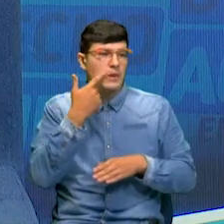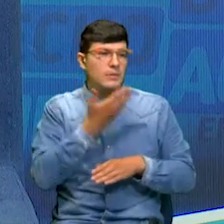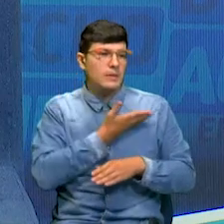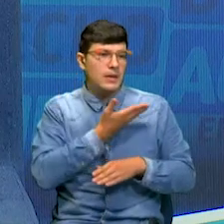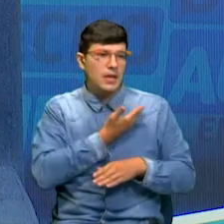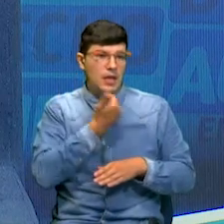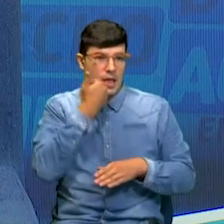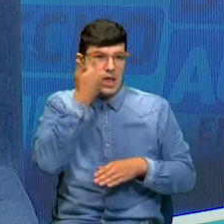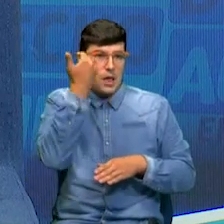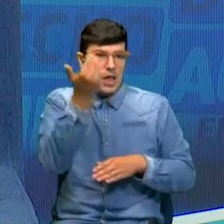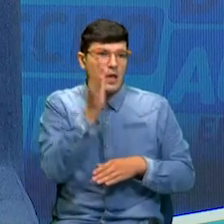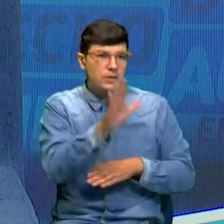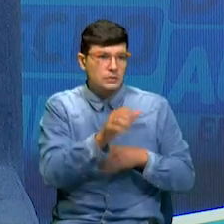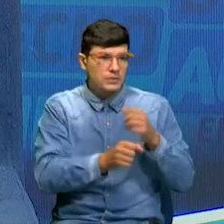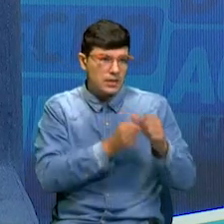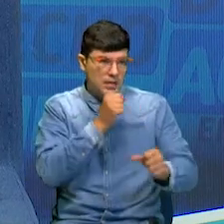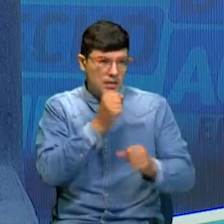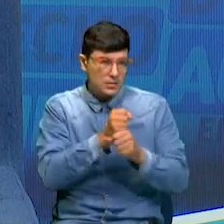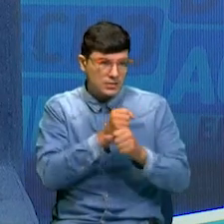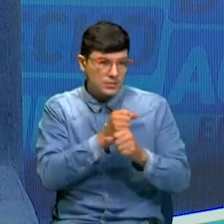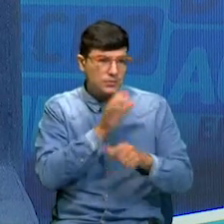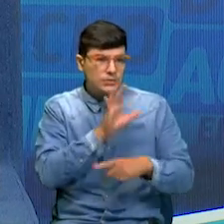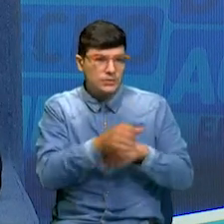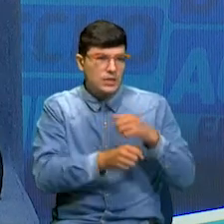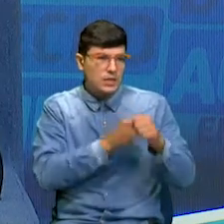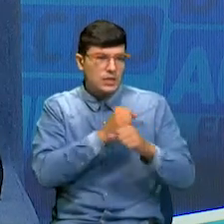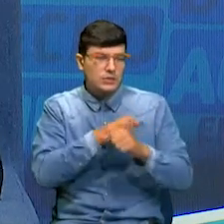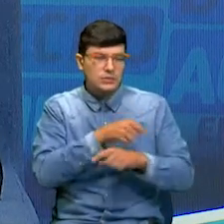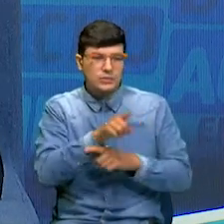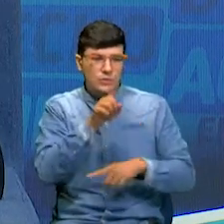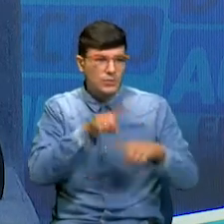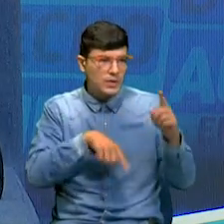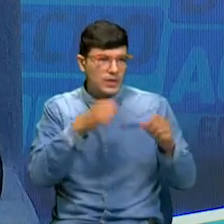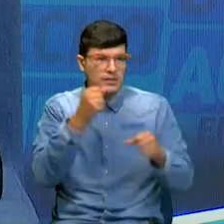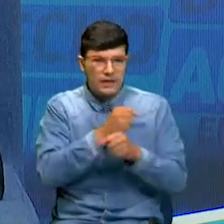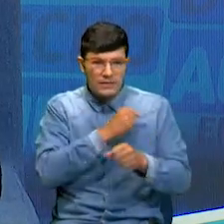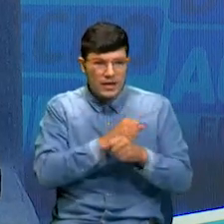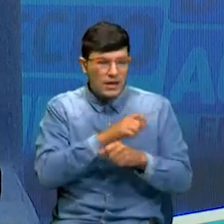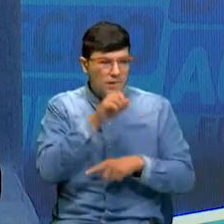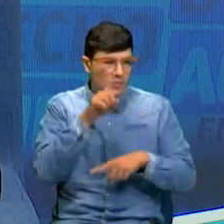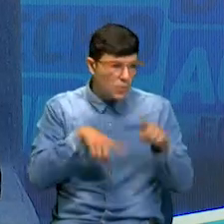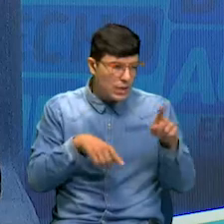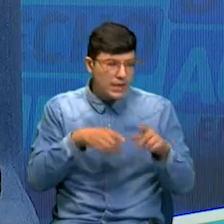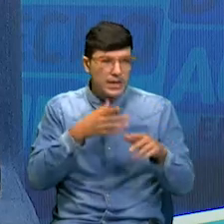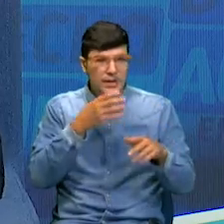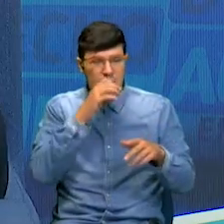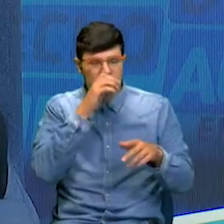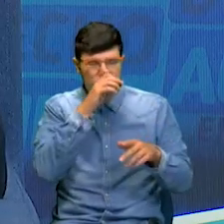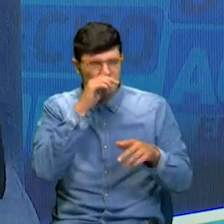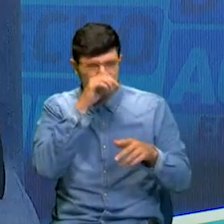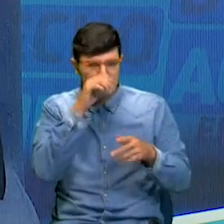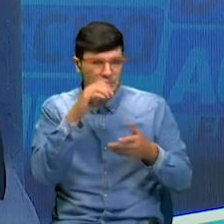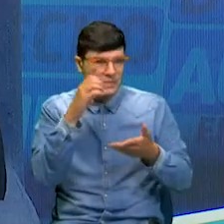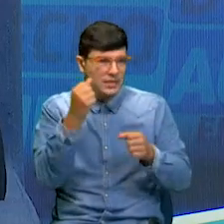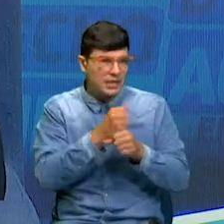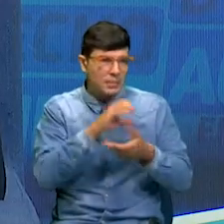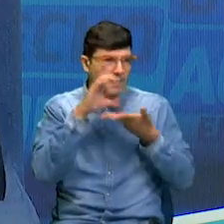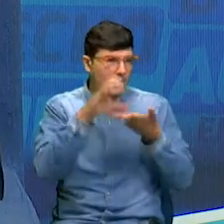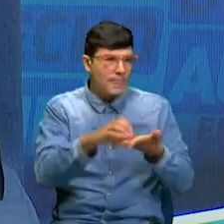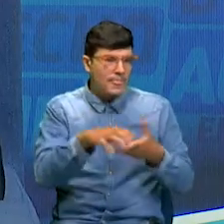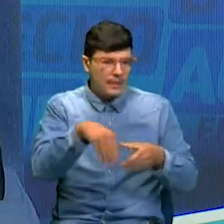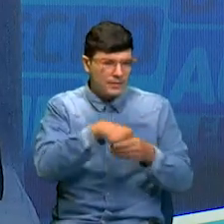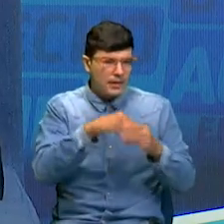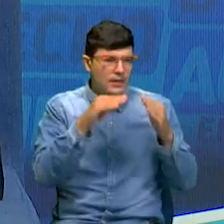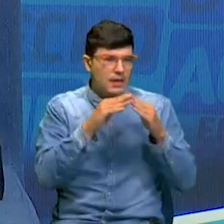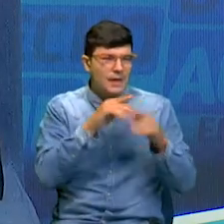por cuenta de la edad, pues no puede trabajar, no tiene un ingreso, está en una vivienda,